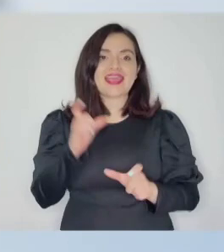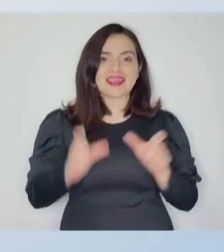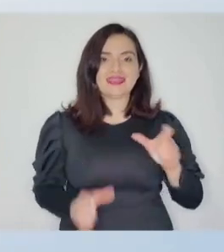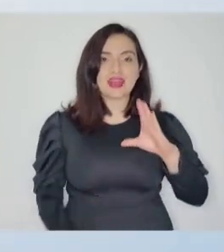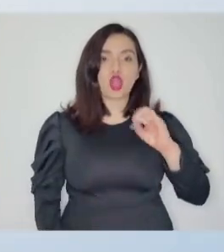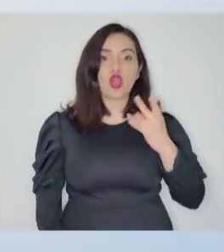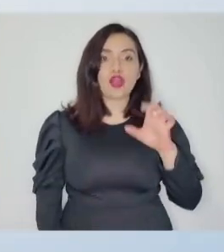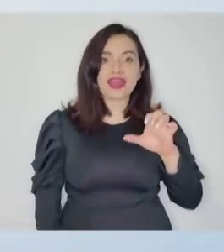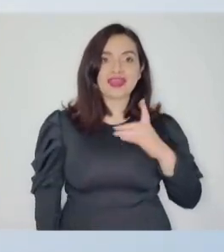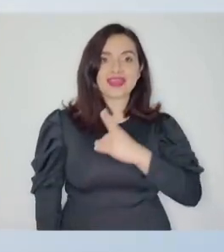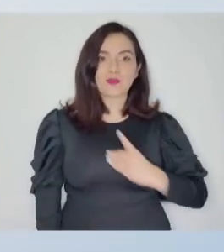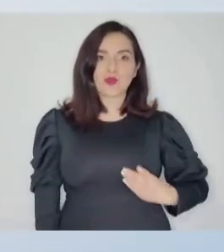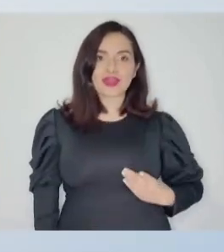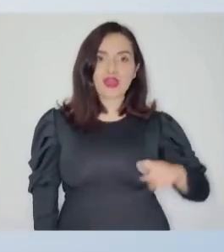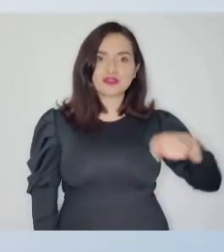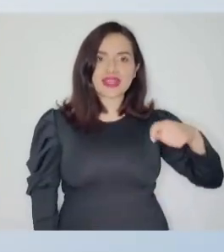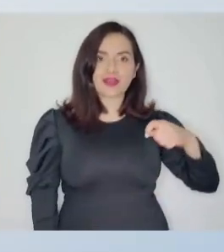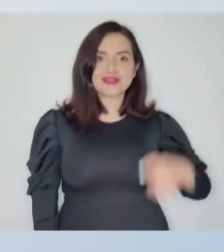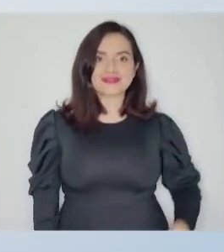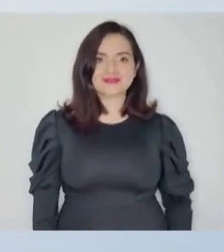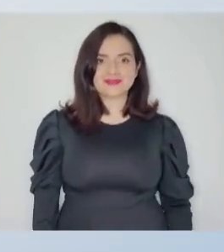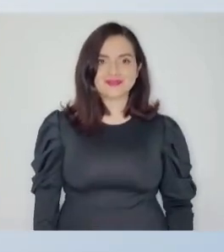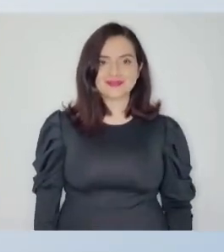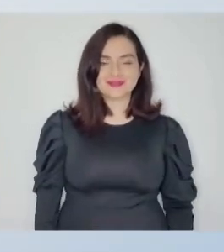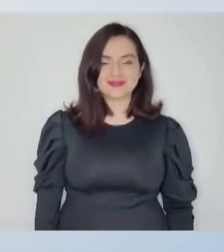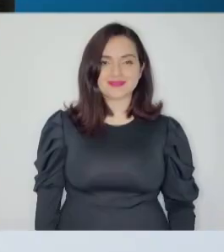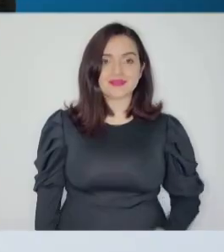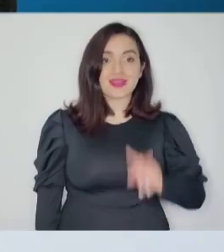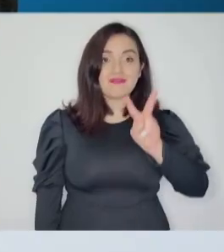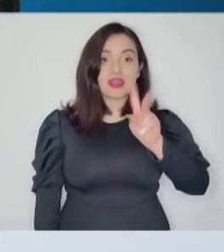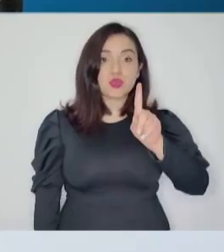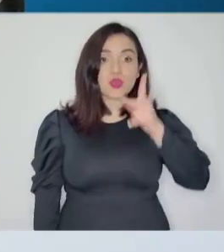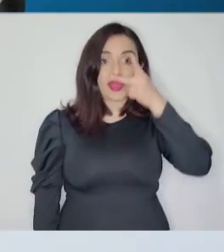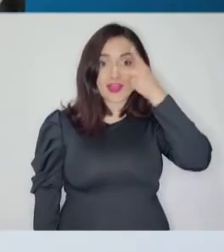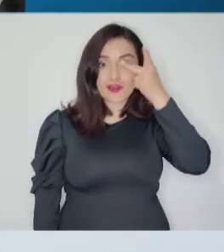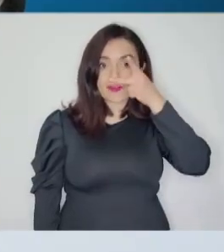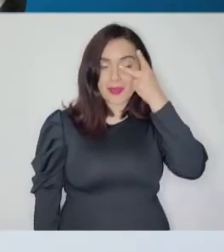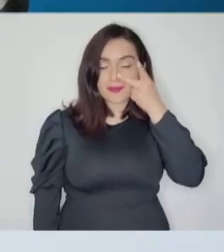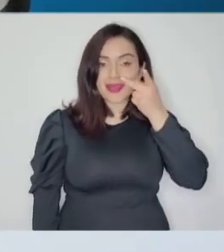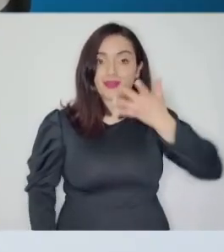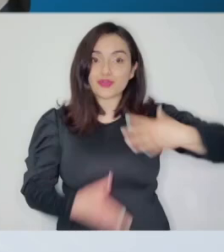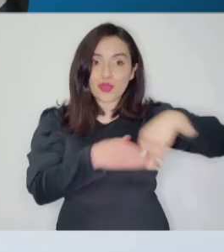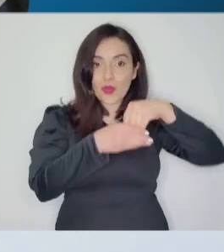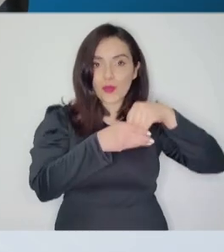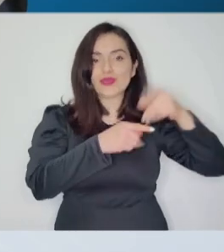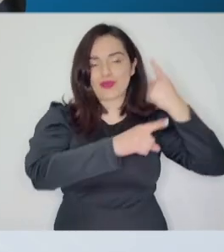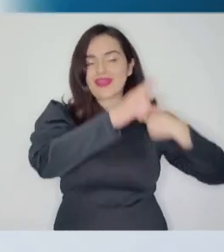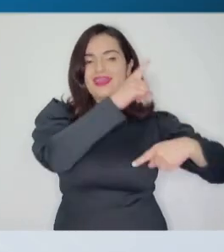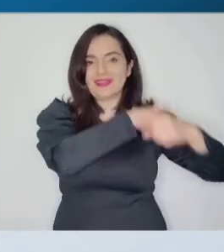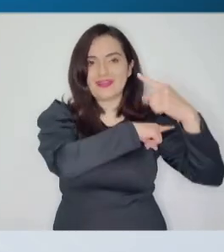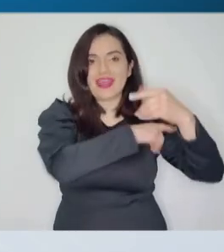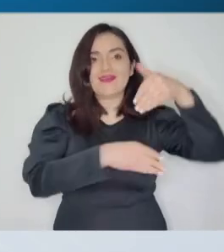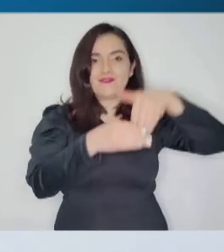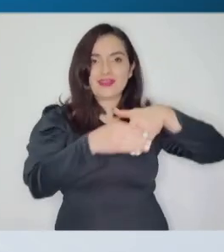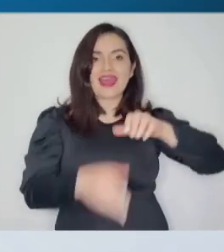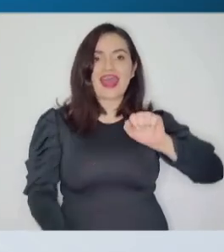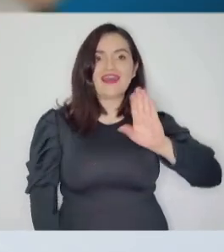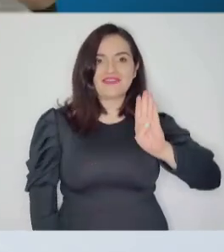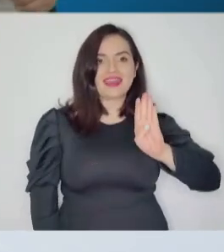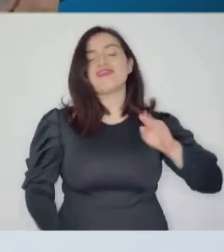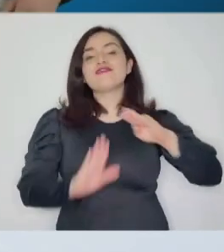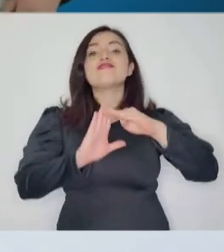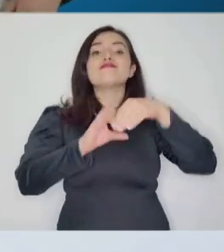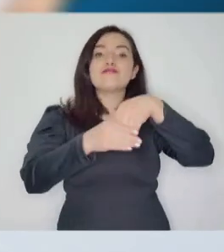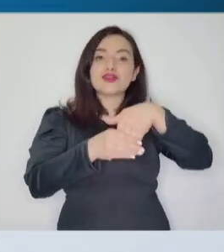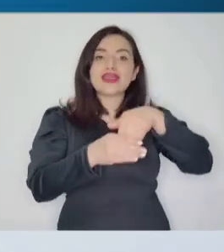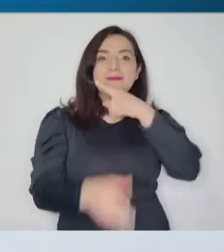para CORES, diputados y senadores. El 21 de noviembre hagamos historia juntos. Vota AB,